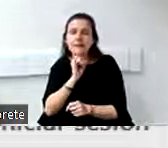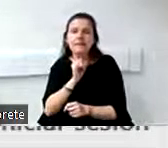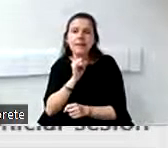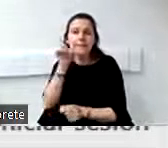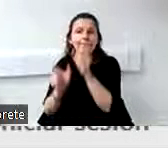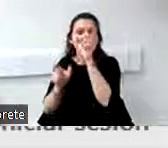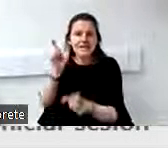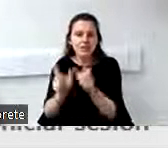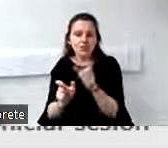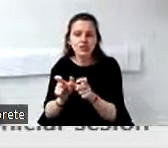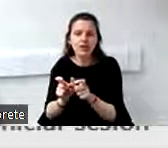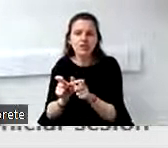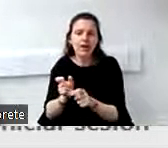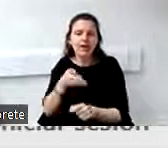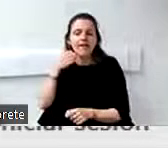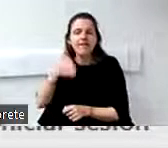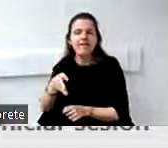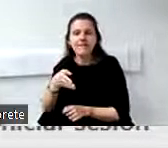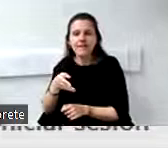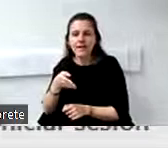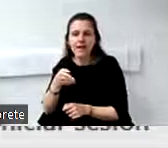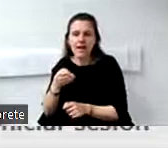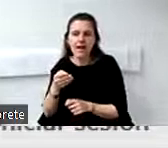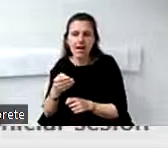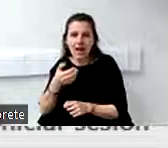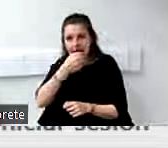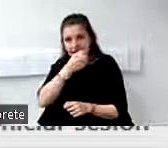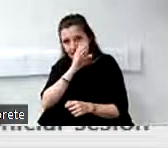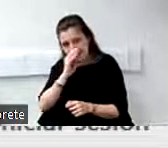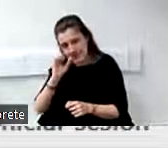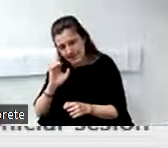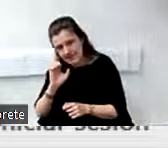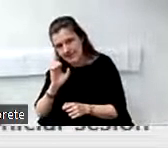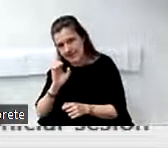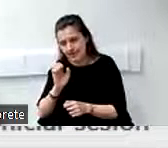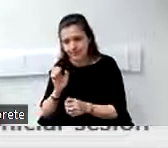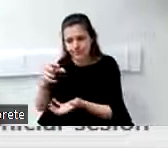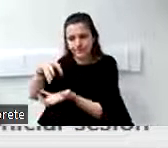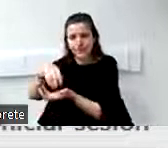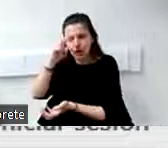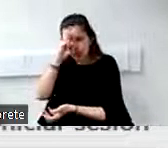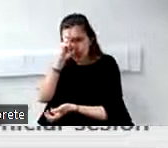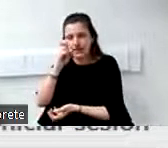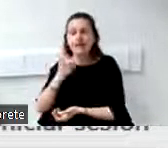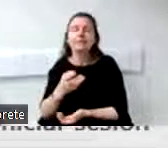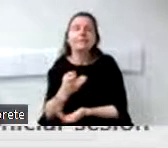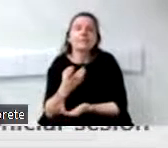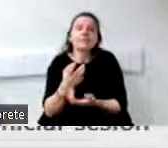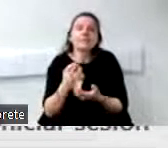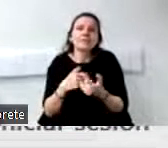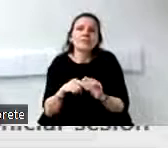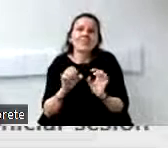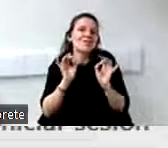La atención a usuarios en policlínicas de ACE. Entonces, por ahí, eso lo nombro a modo